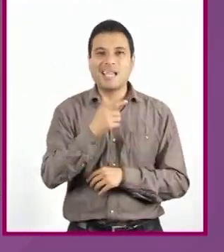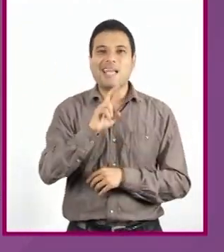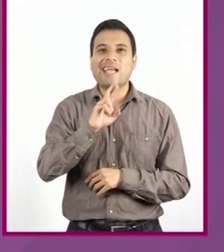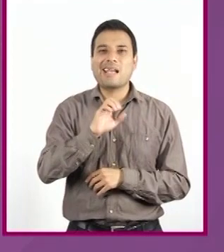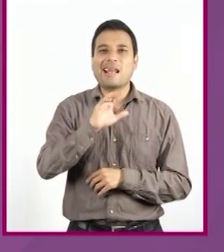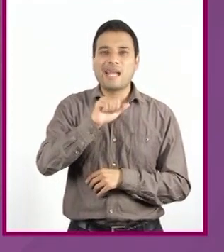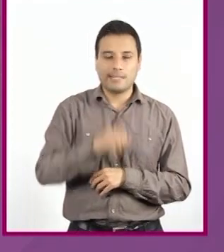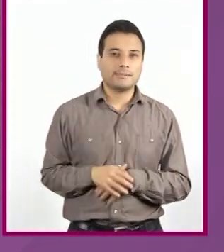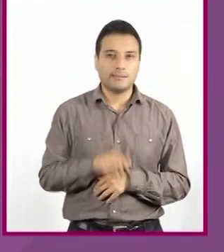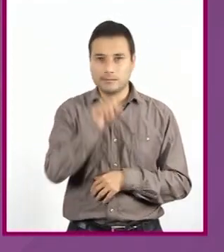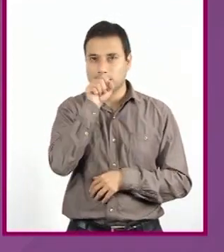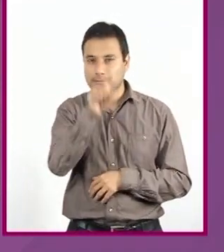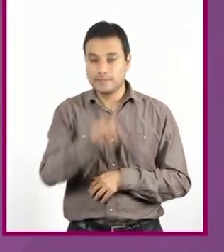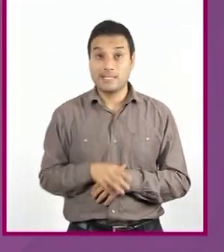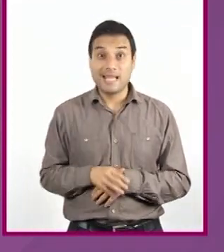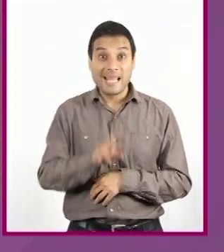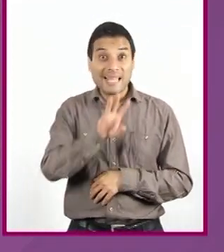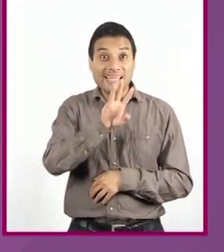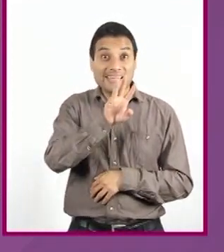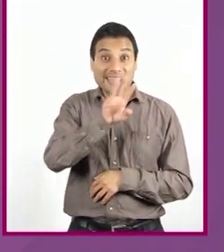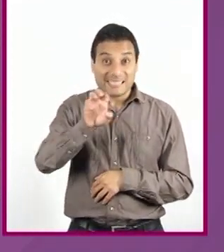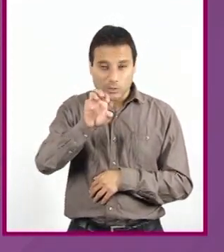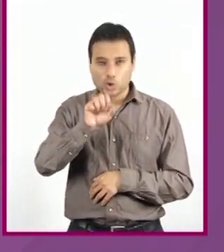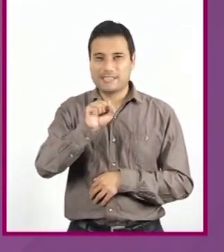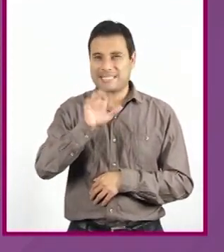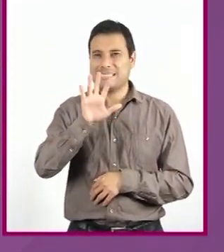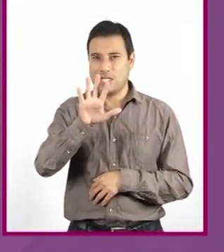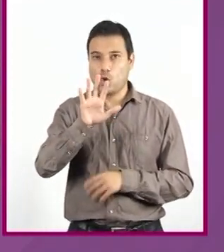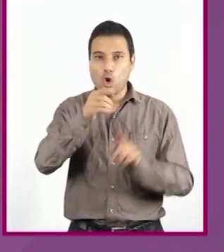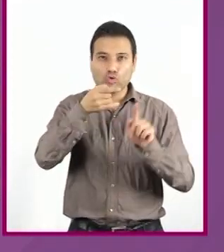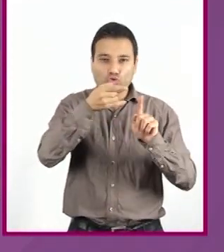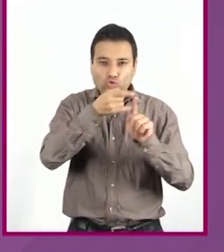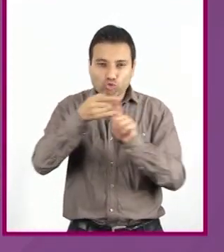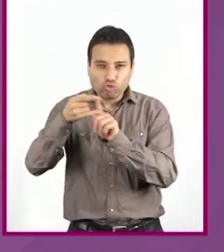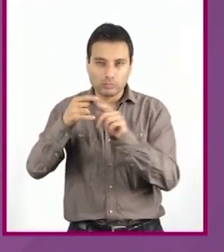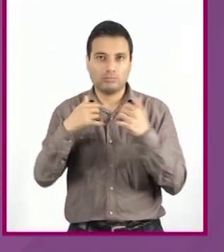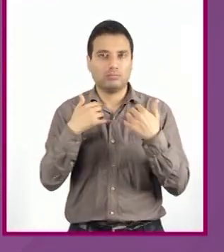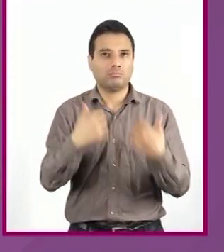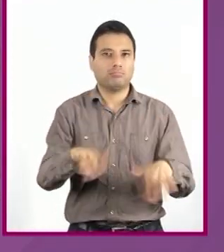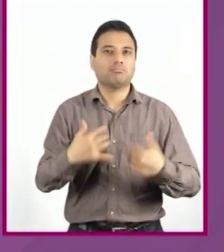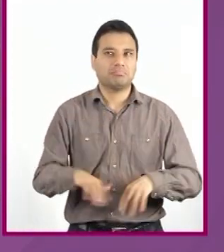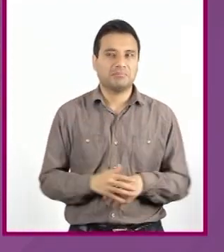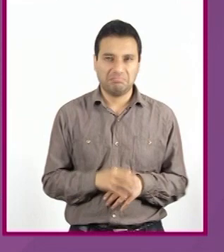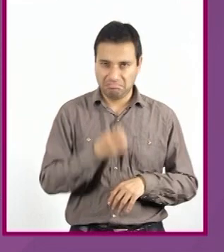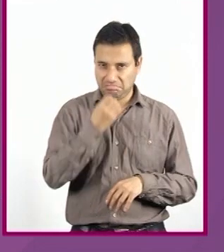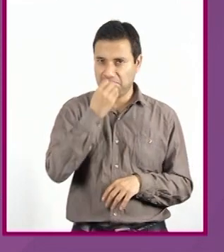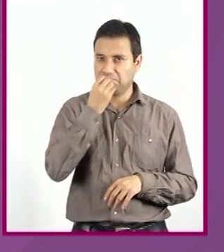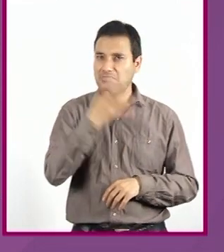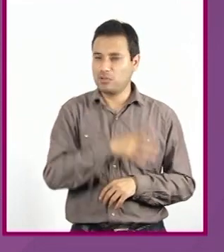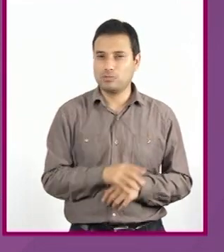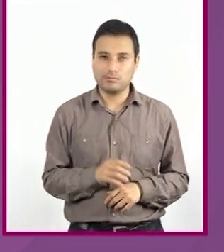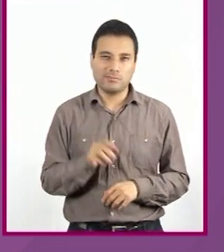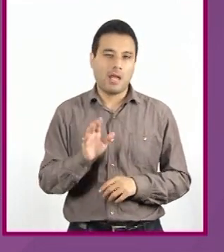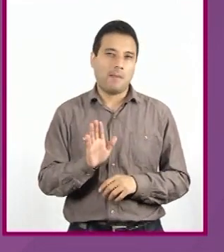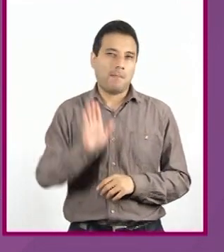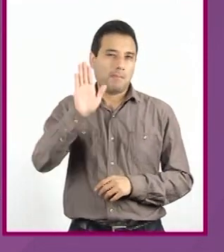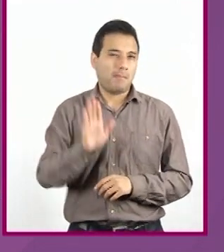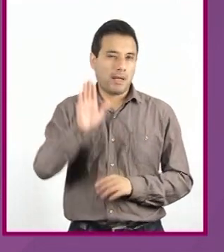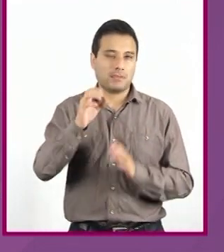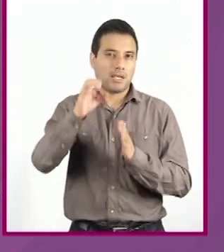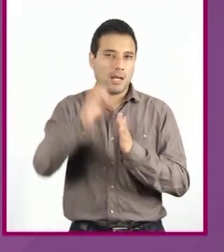aproximadamente 360 nichos que la caracterizan y le otorgan un carácter tanto solar como calendárico.